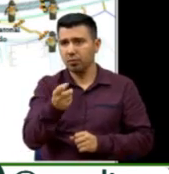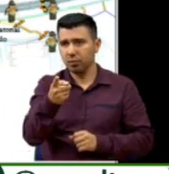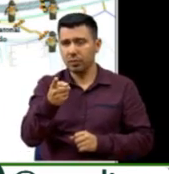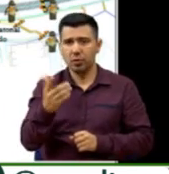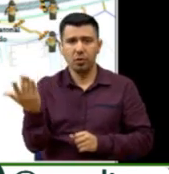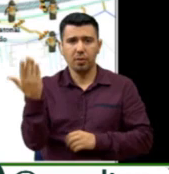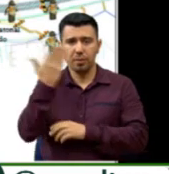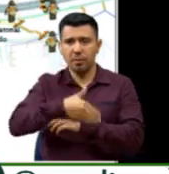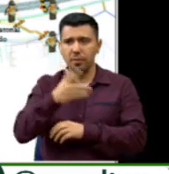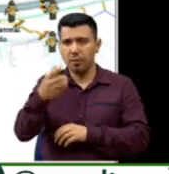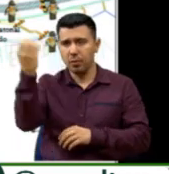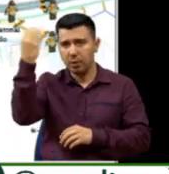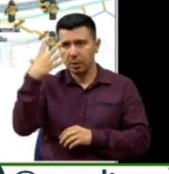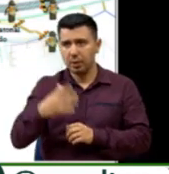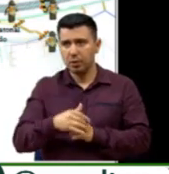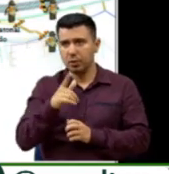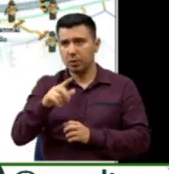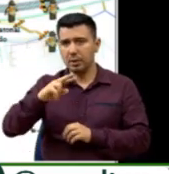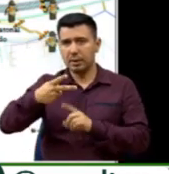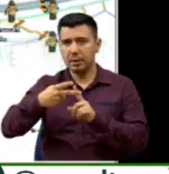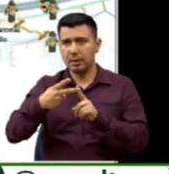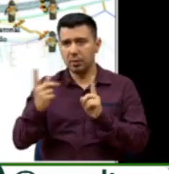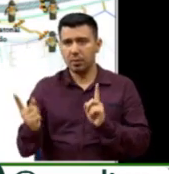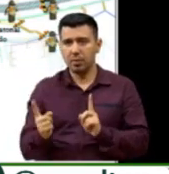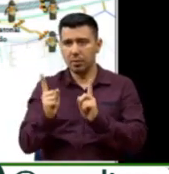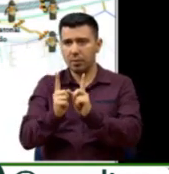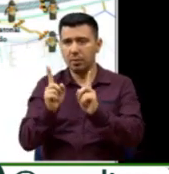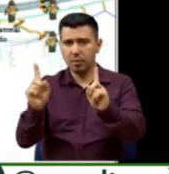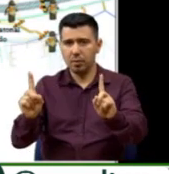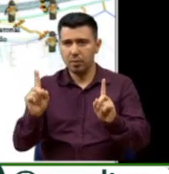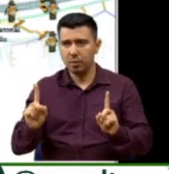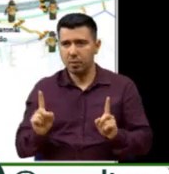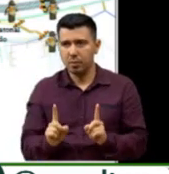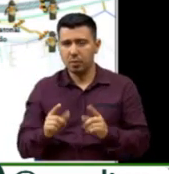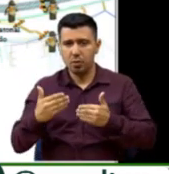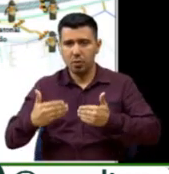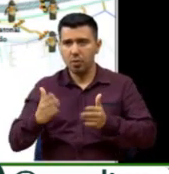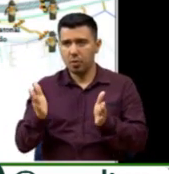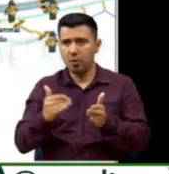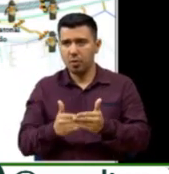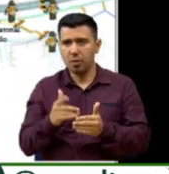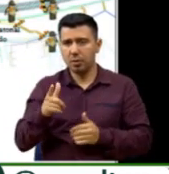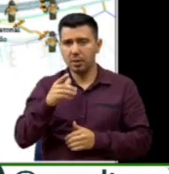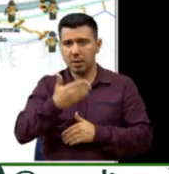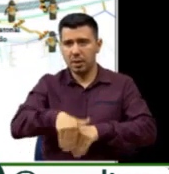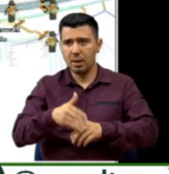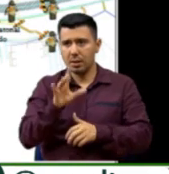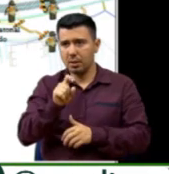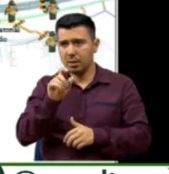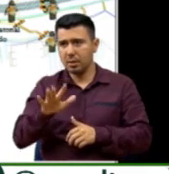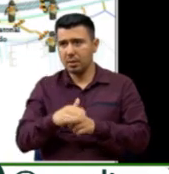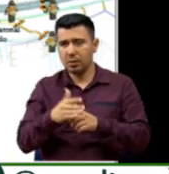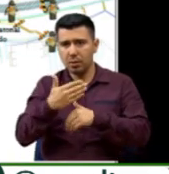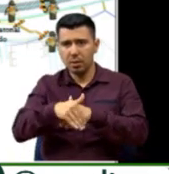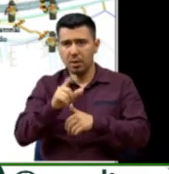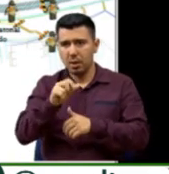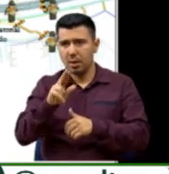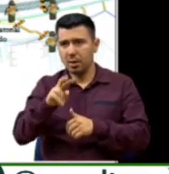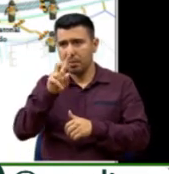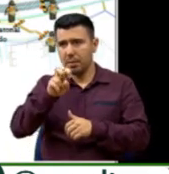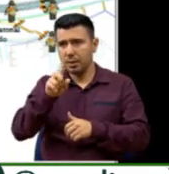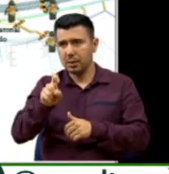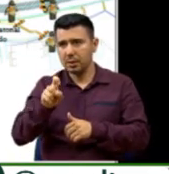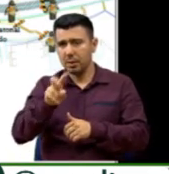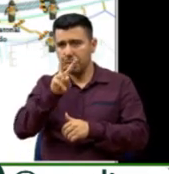del Sol. En el segundo punto de encuentro será ubicado en el lote de la calle 65 con carrera 27, donde se ubicarán